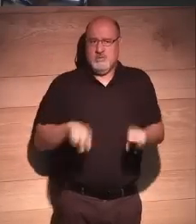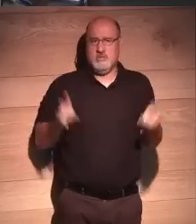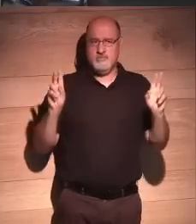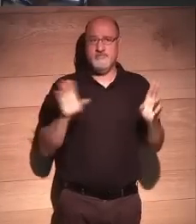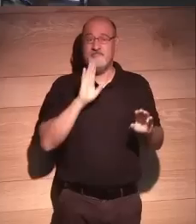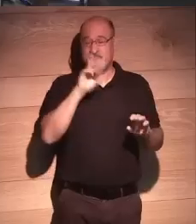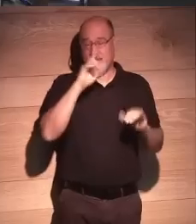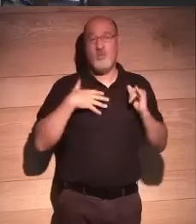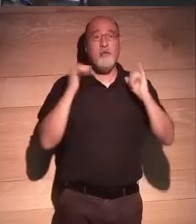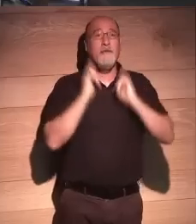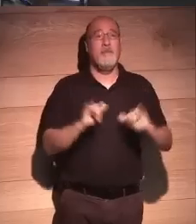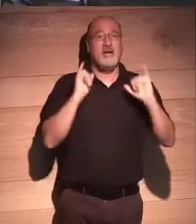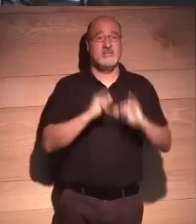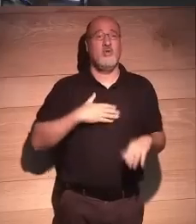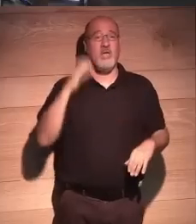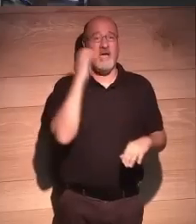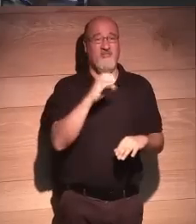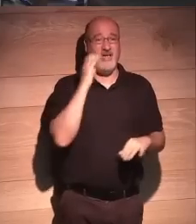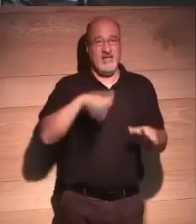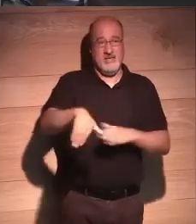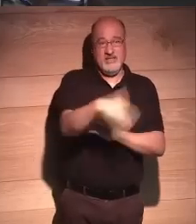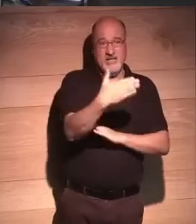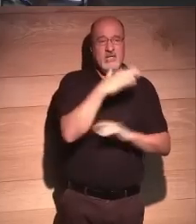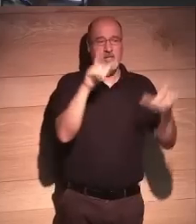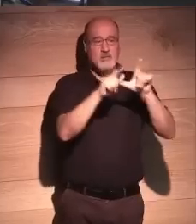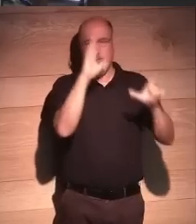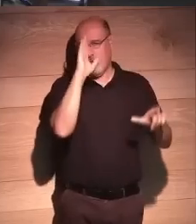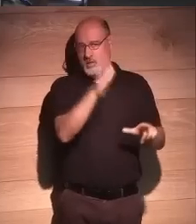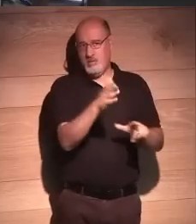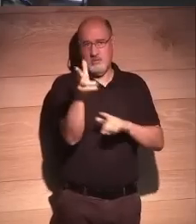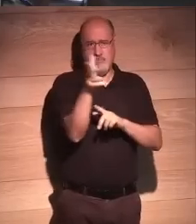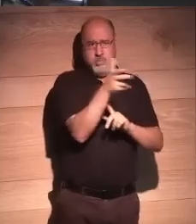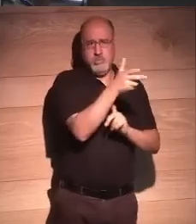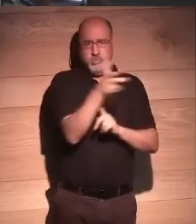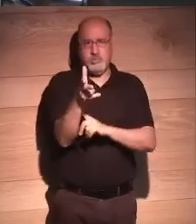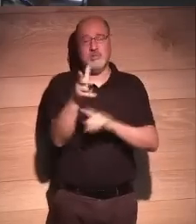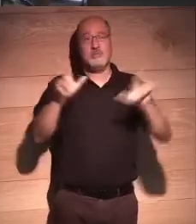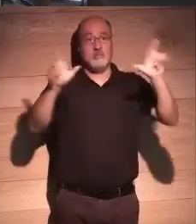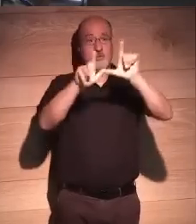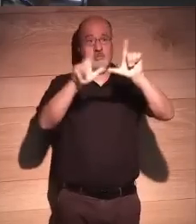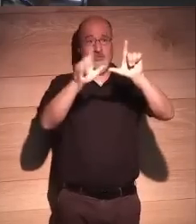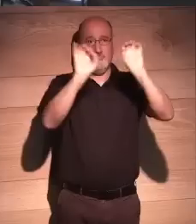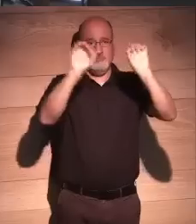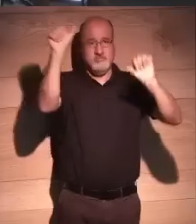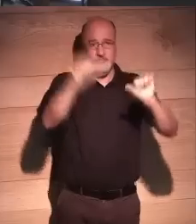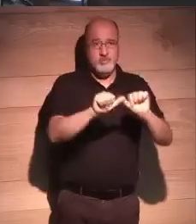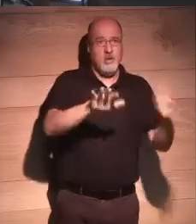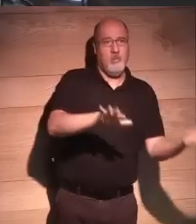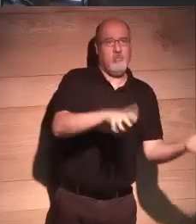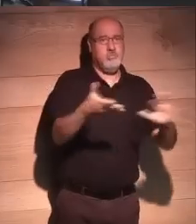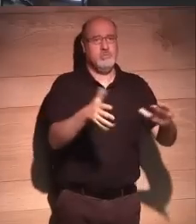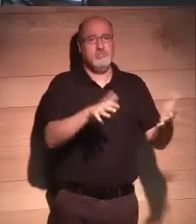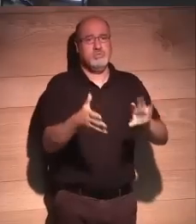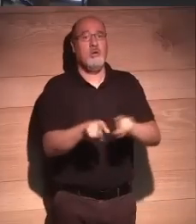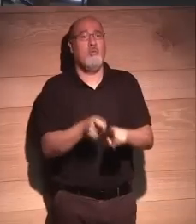el Paseo de La Habana, se hacía televisión en directo. Y la televisión sufrió una transformación como lo sufrió